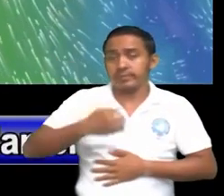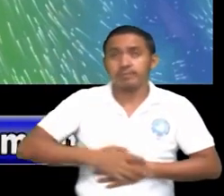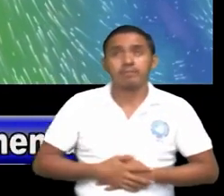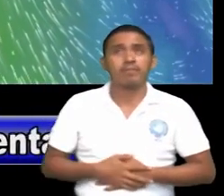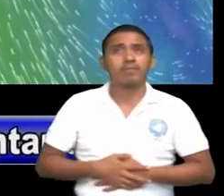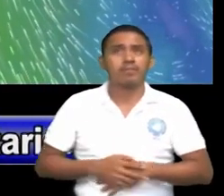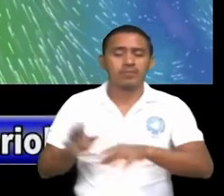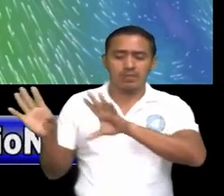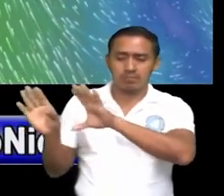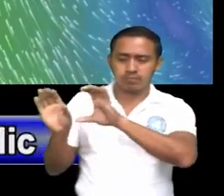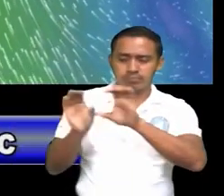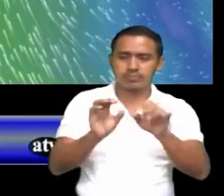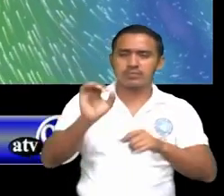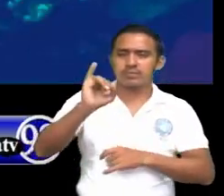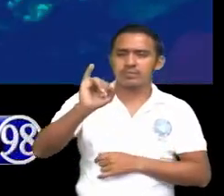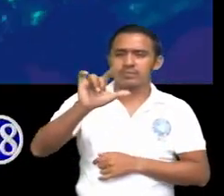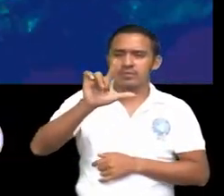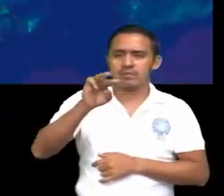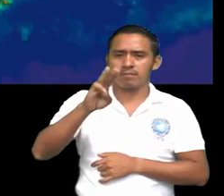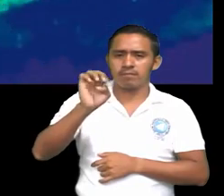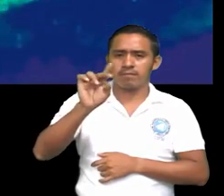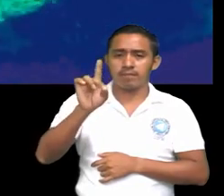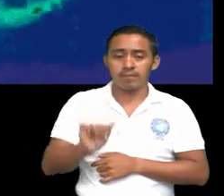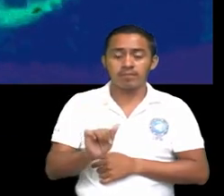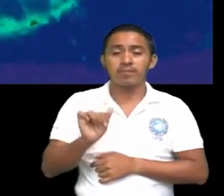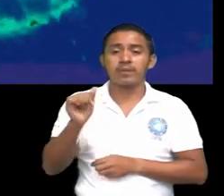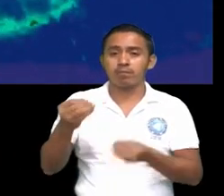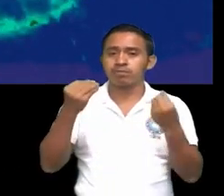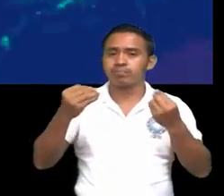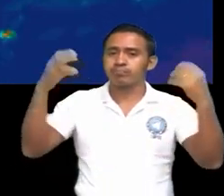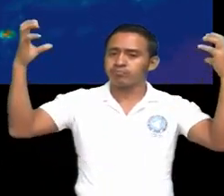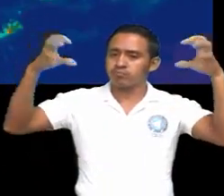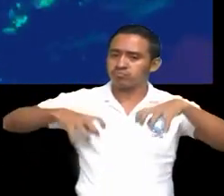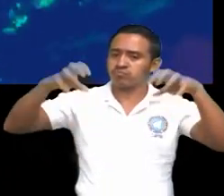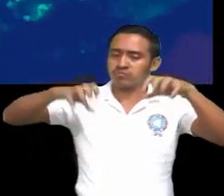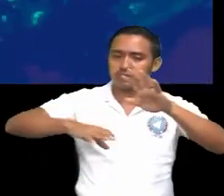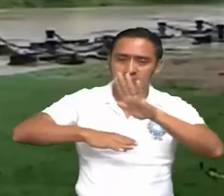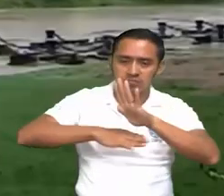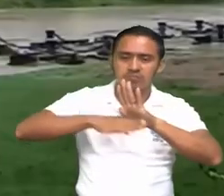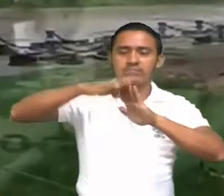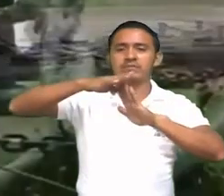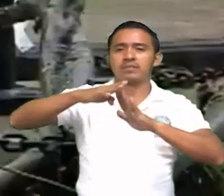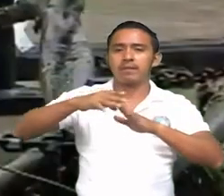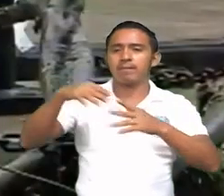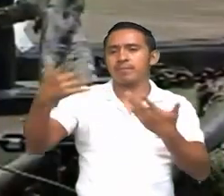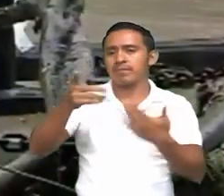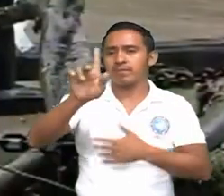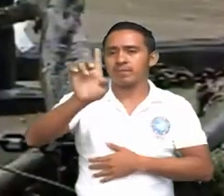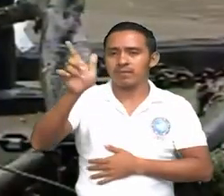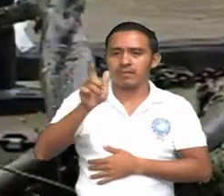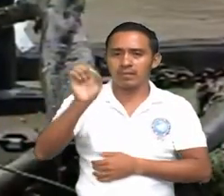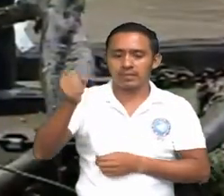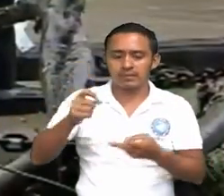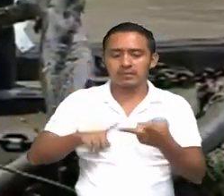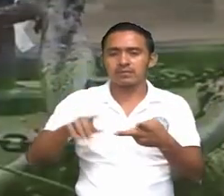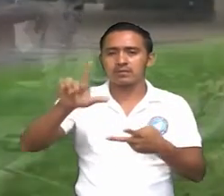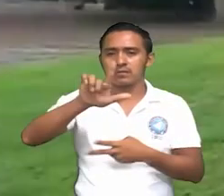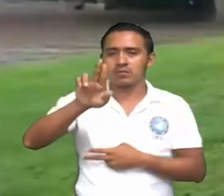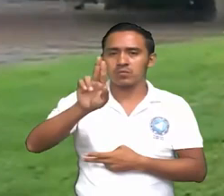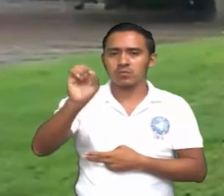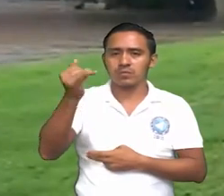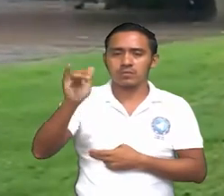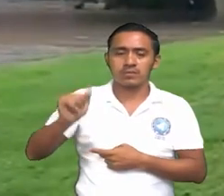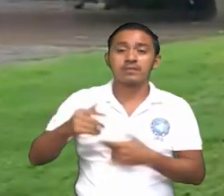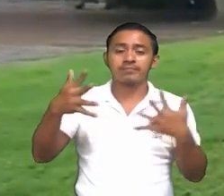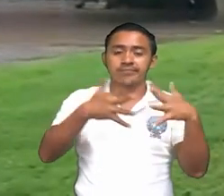La tormenta tropical Imelda provoca fuertes lluvias e inundaciones en zonas del sureste de Texas y el sureste de Luisiana en Estados